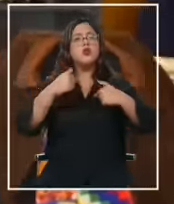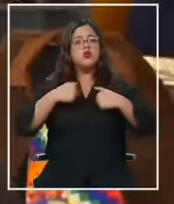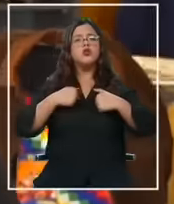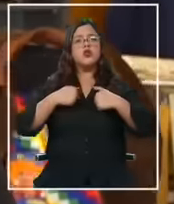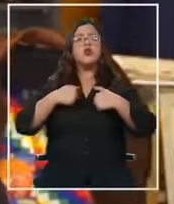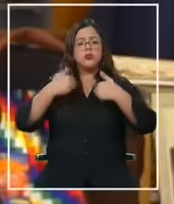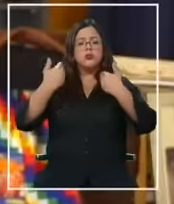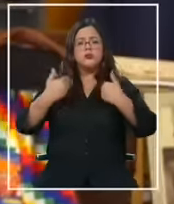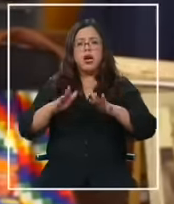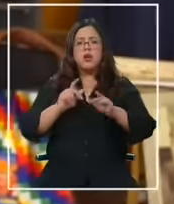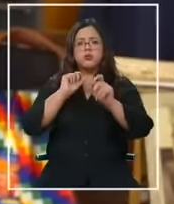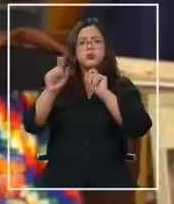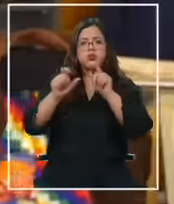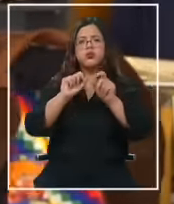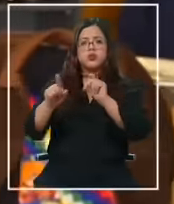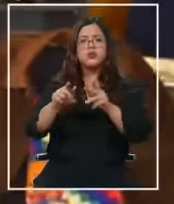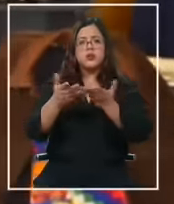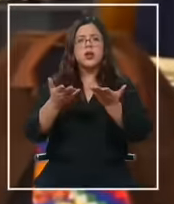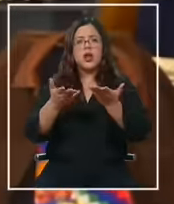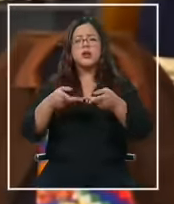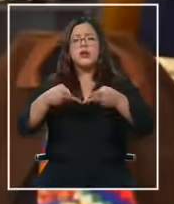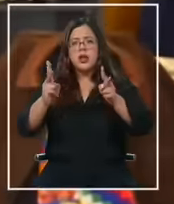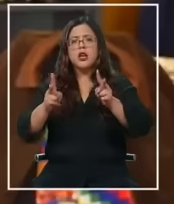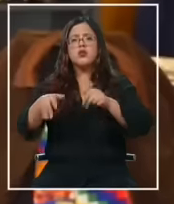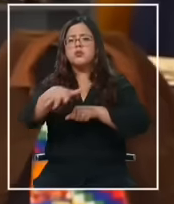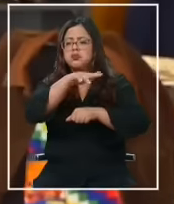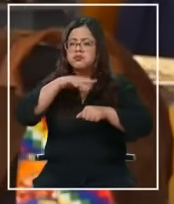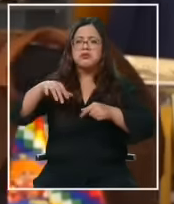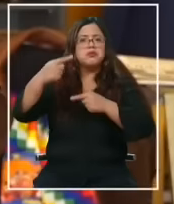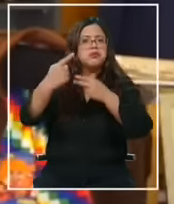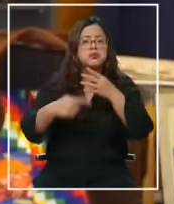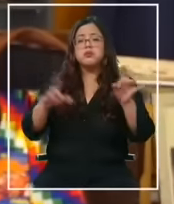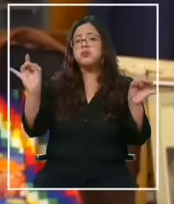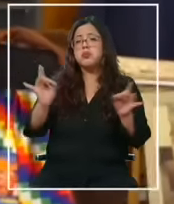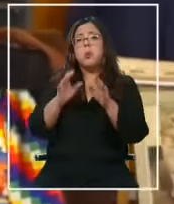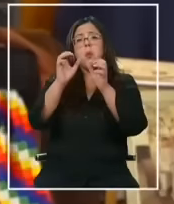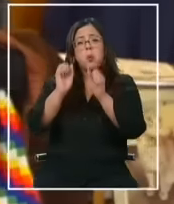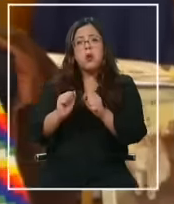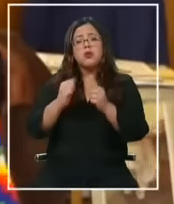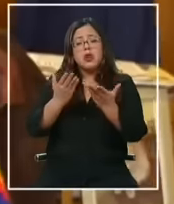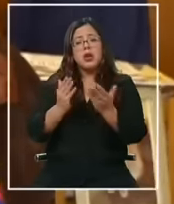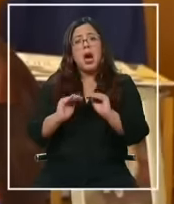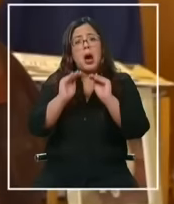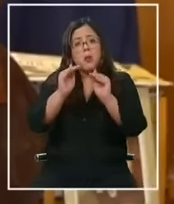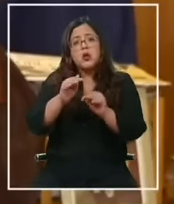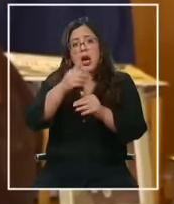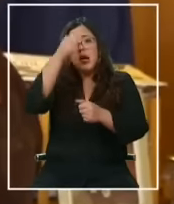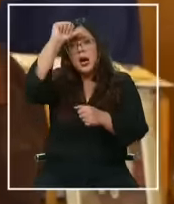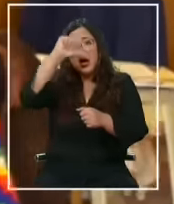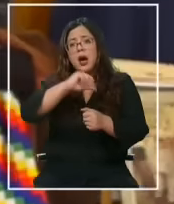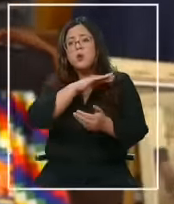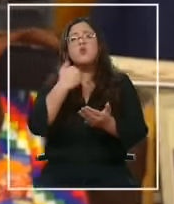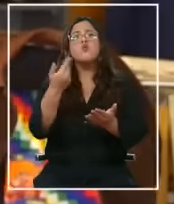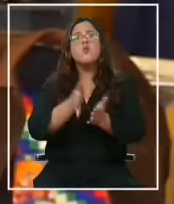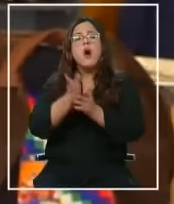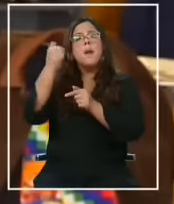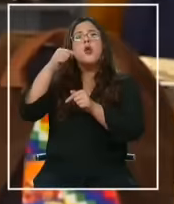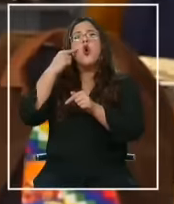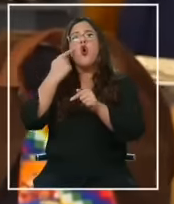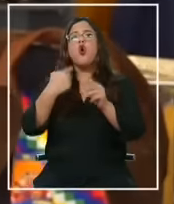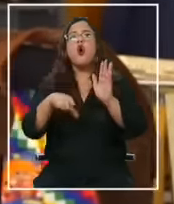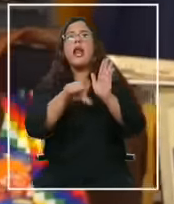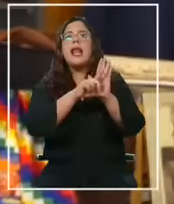humanos ambientales y por tanto malamente podría estar a favor de la pena de muerte. Sin embargo, creo que hoy día la jurisprudencia